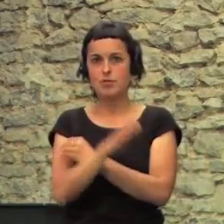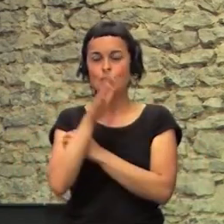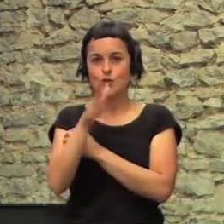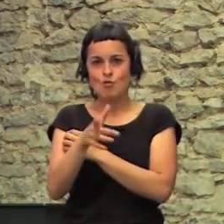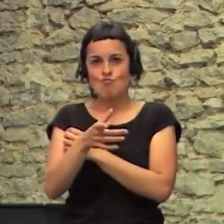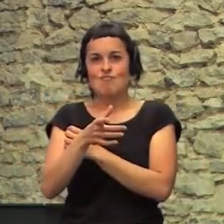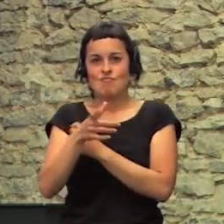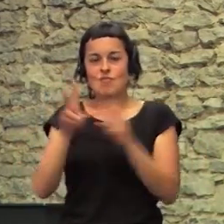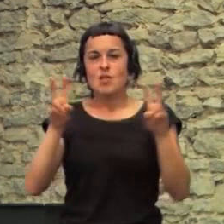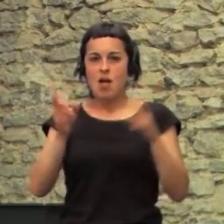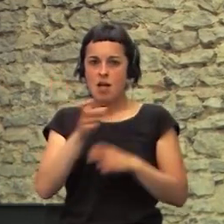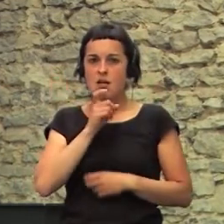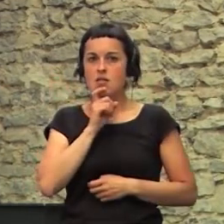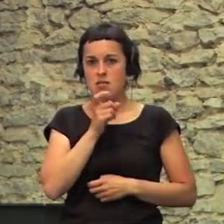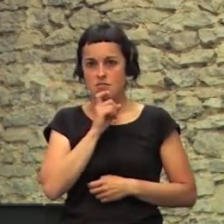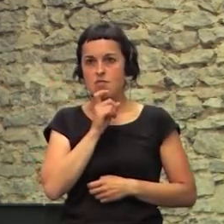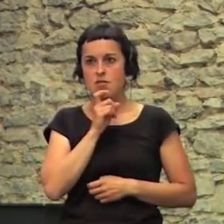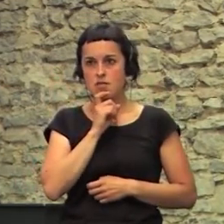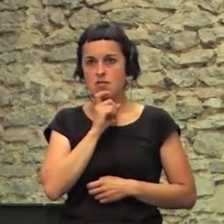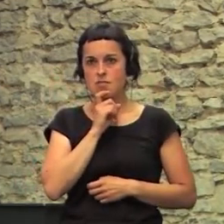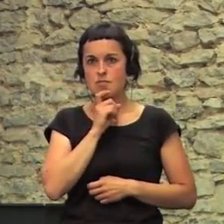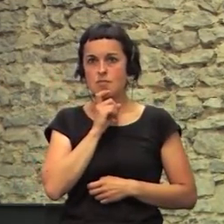complicado. Es muy complicado.